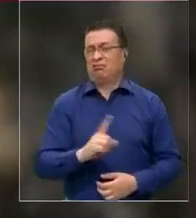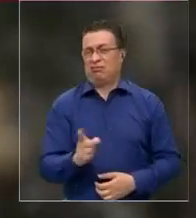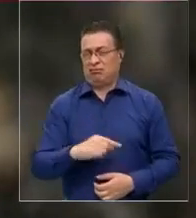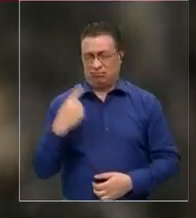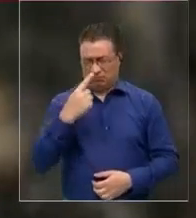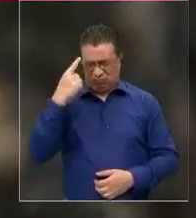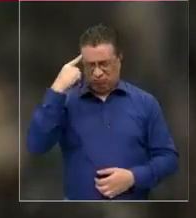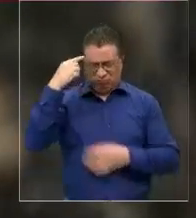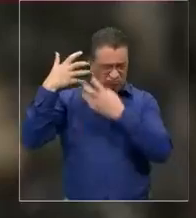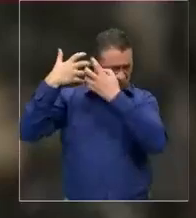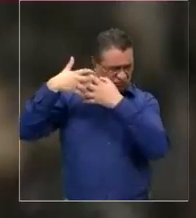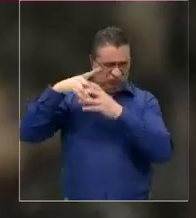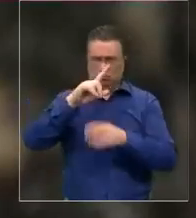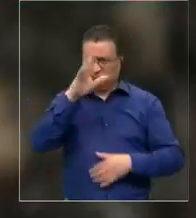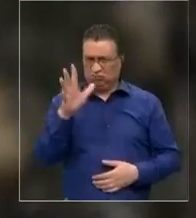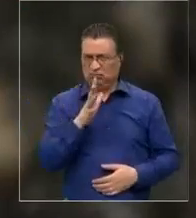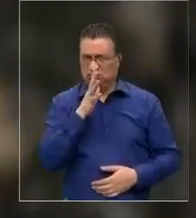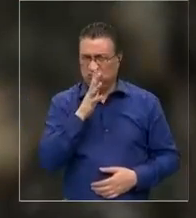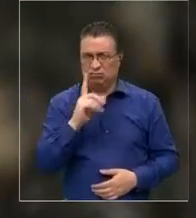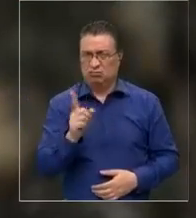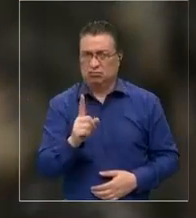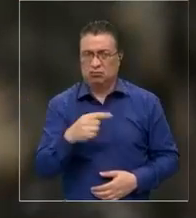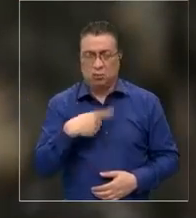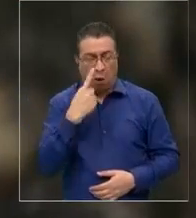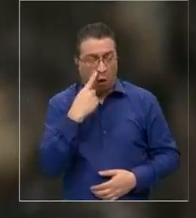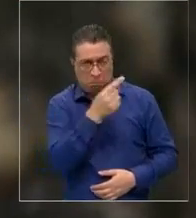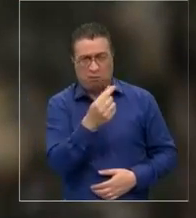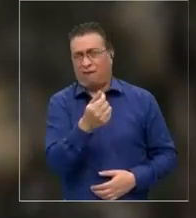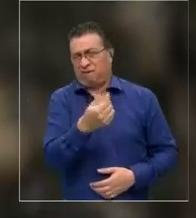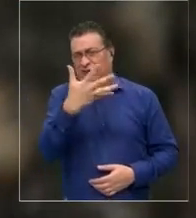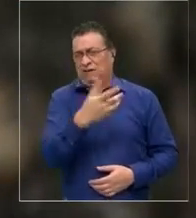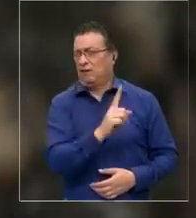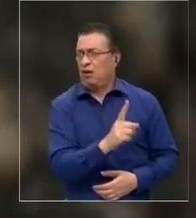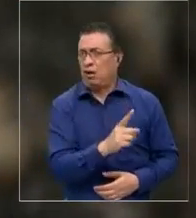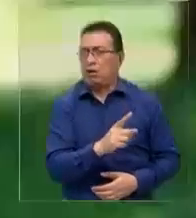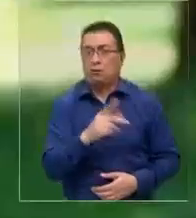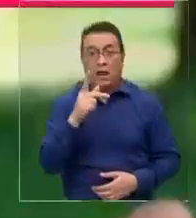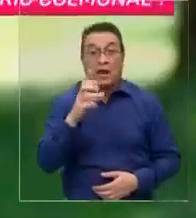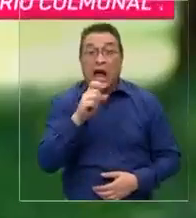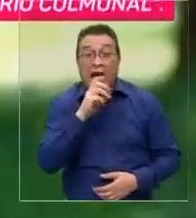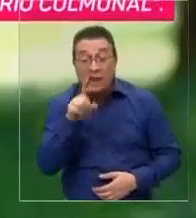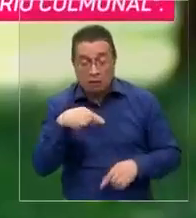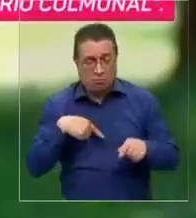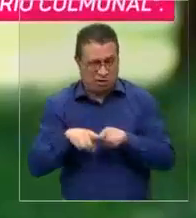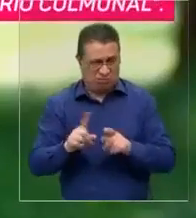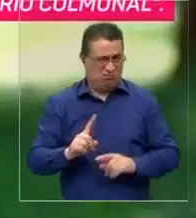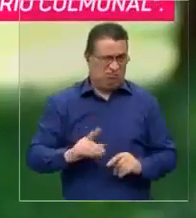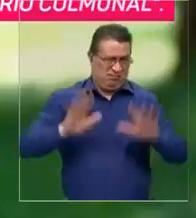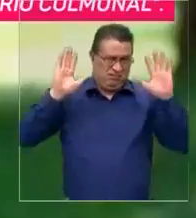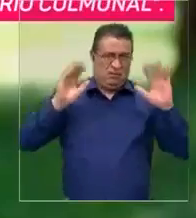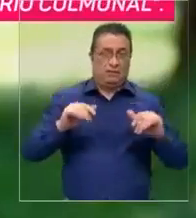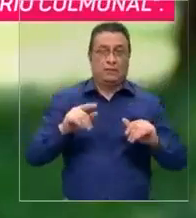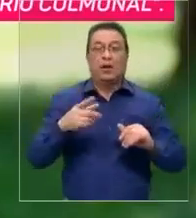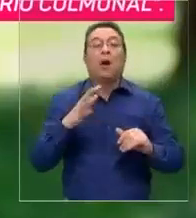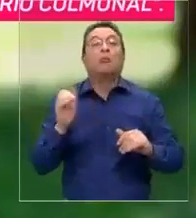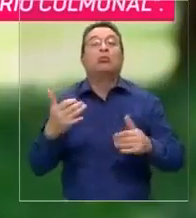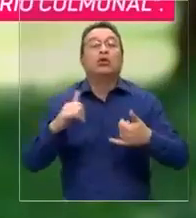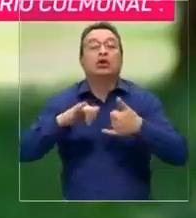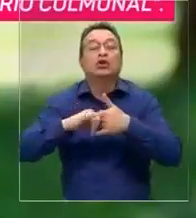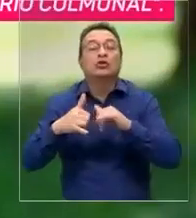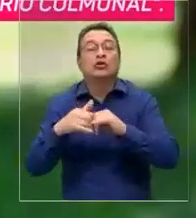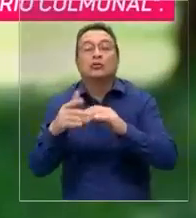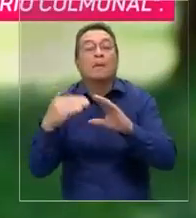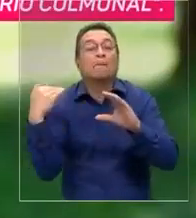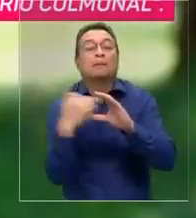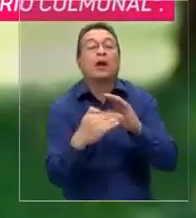esa... ¿No está esa mentalidad de quitarse la vida por un hombre? ¿Y en el de Catita? Tampoco. ¿Por qué no se habla del mensaje de texto que